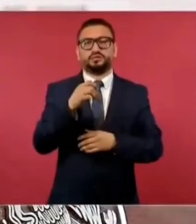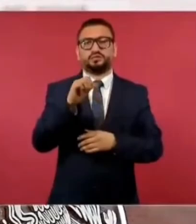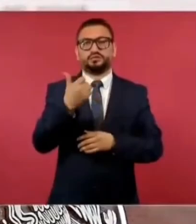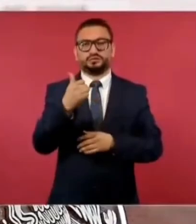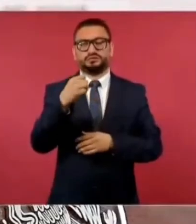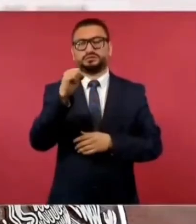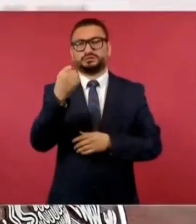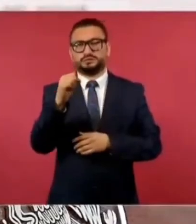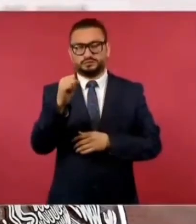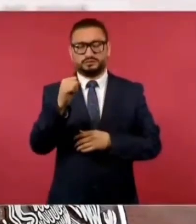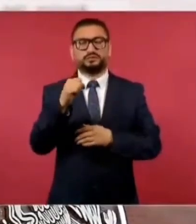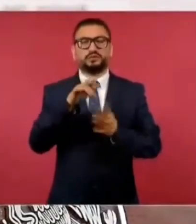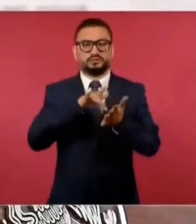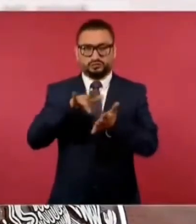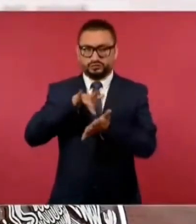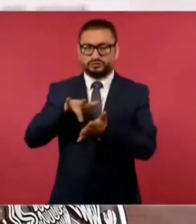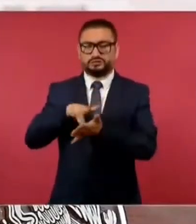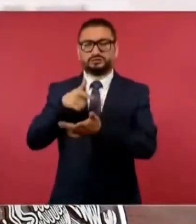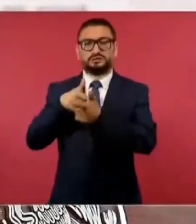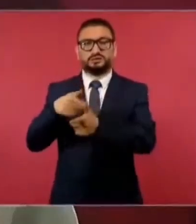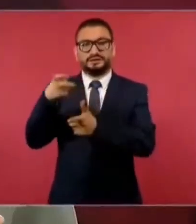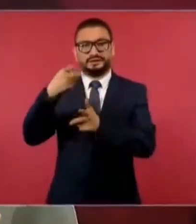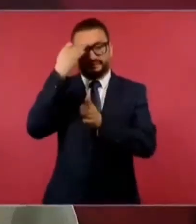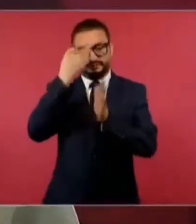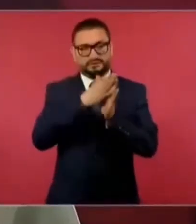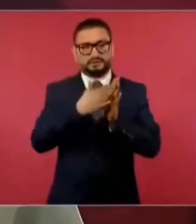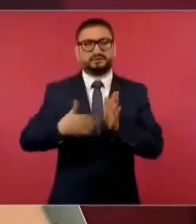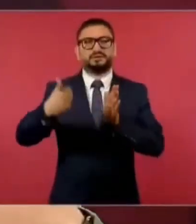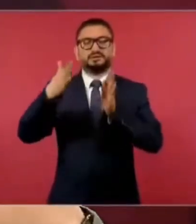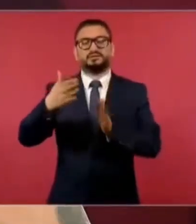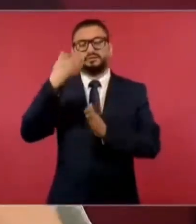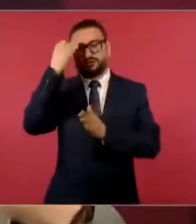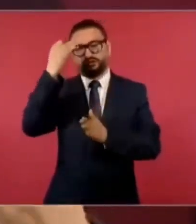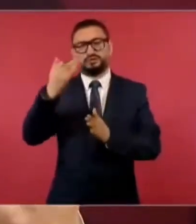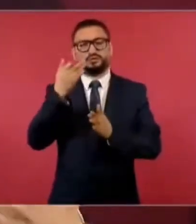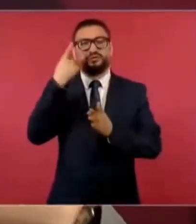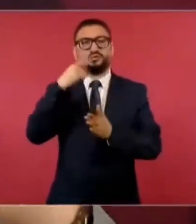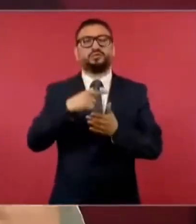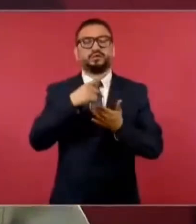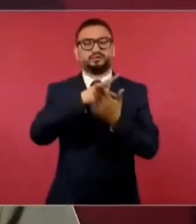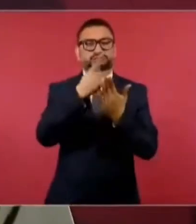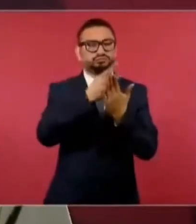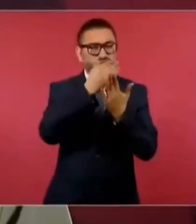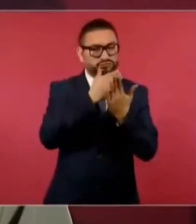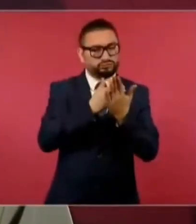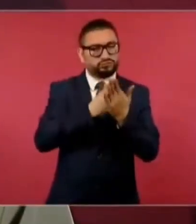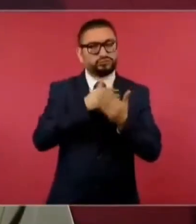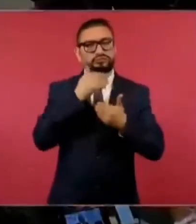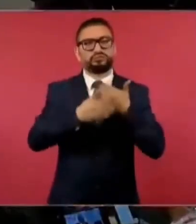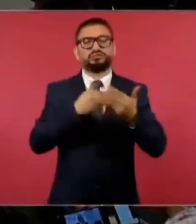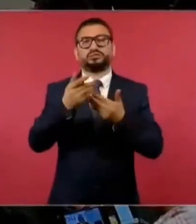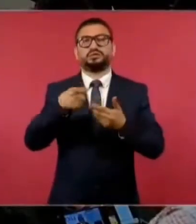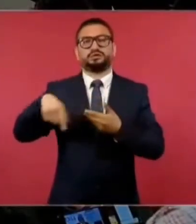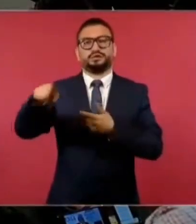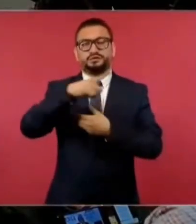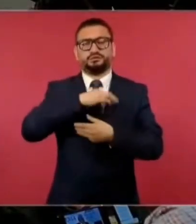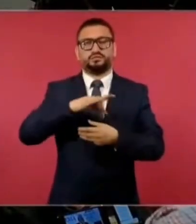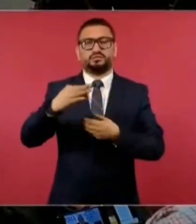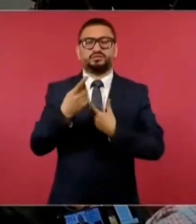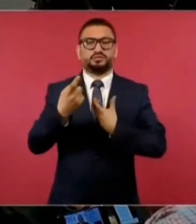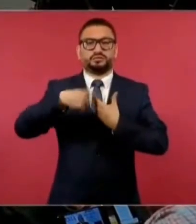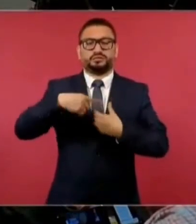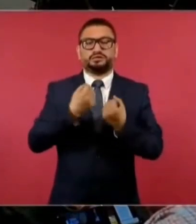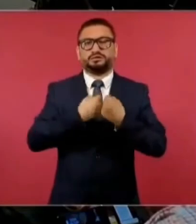agosto y septiembre, y en esa etapa darnos el tiempo para hacer el plan para incorporarlos a IMSS Bienestar.